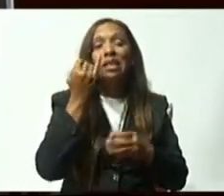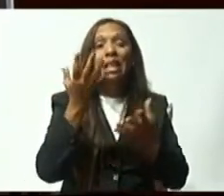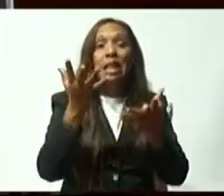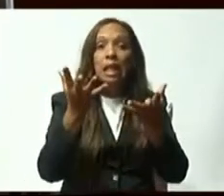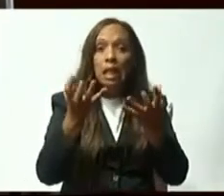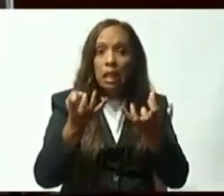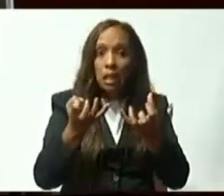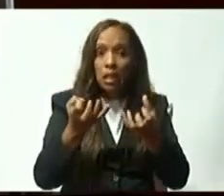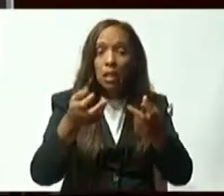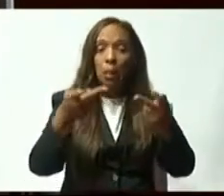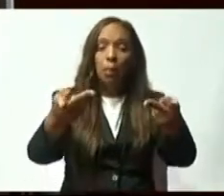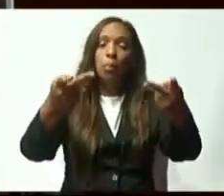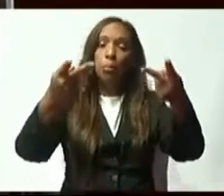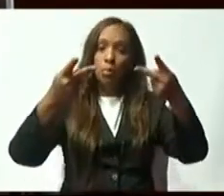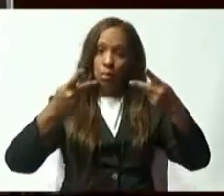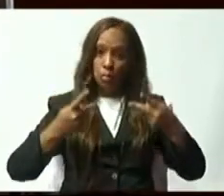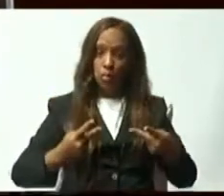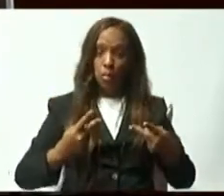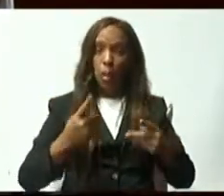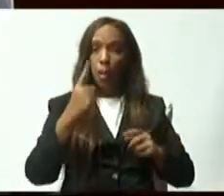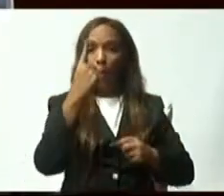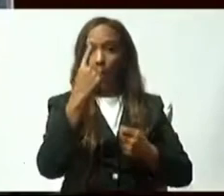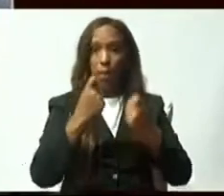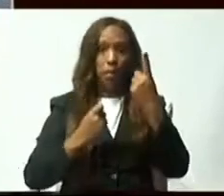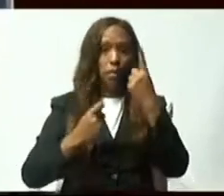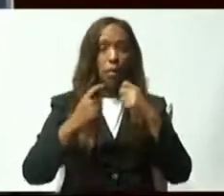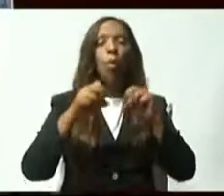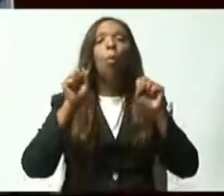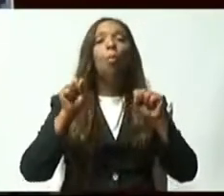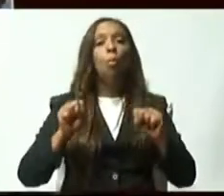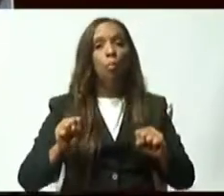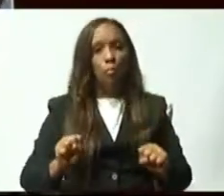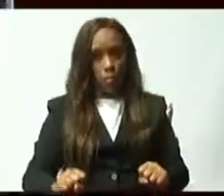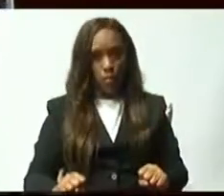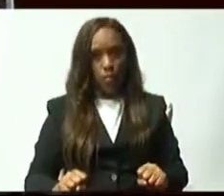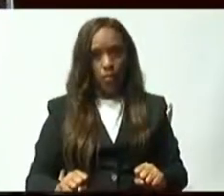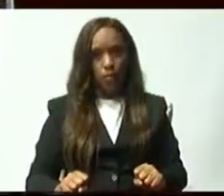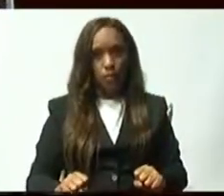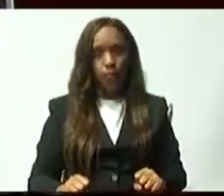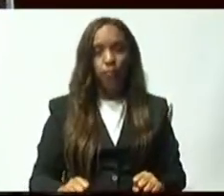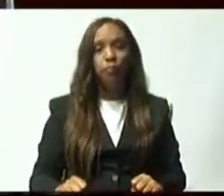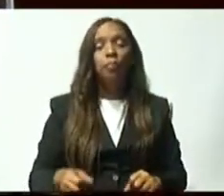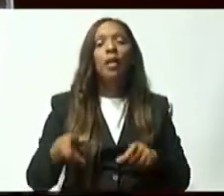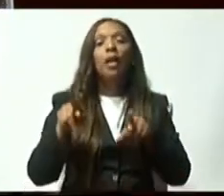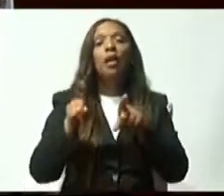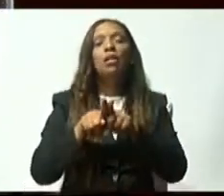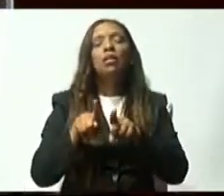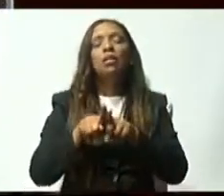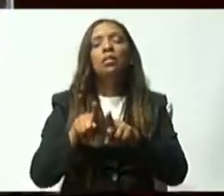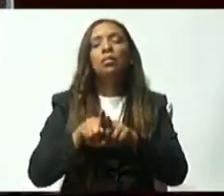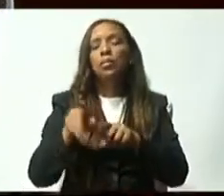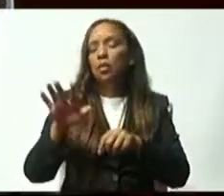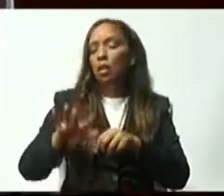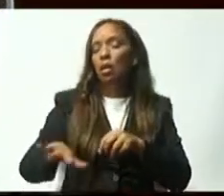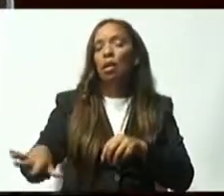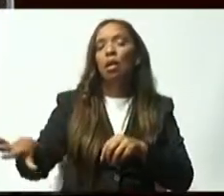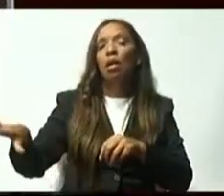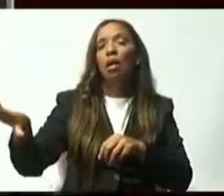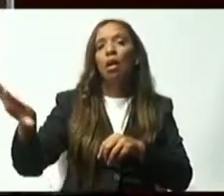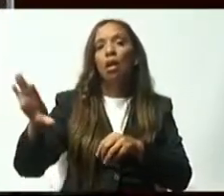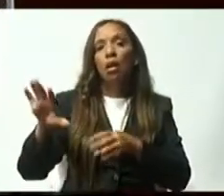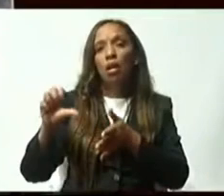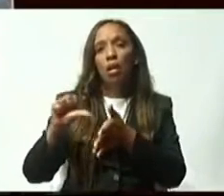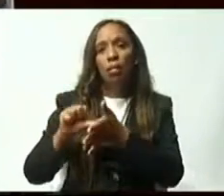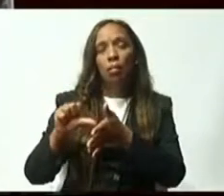En mi casa, que vivo en el barrio Las Caobas de aquí de Santo Domingo,